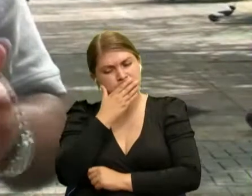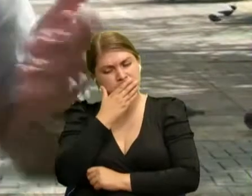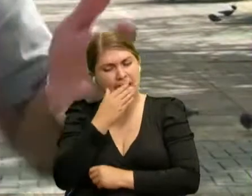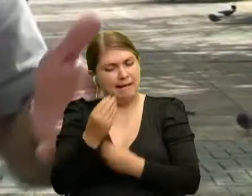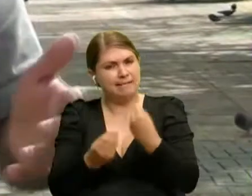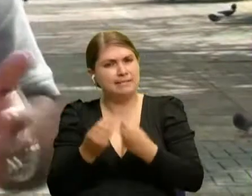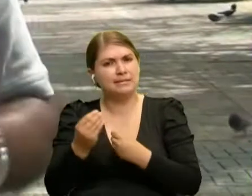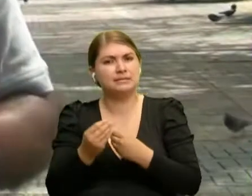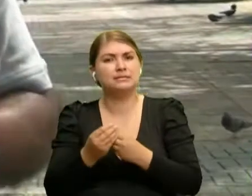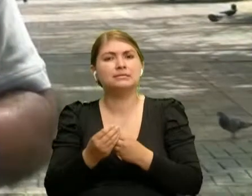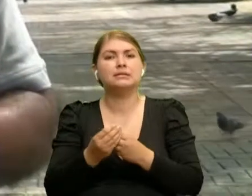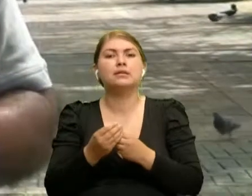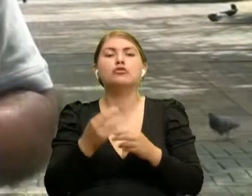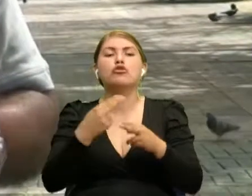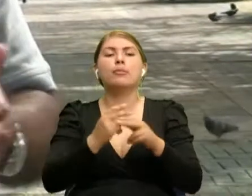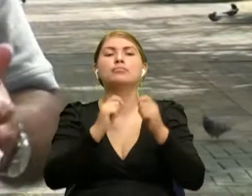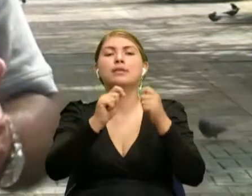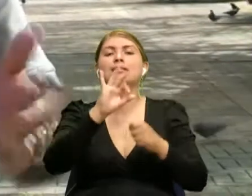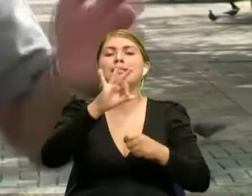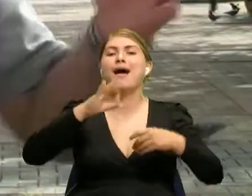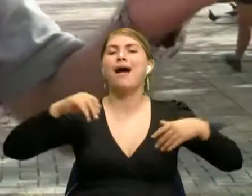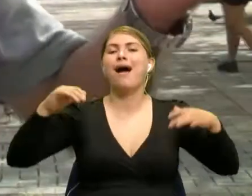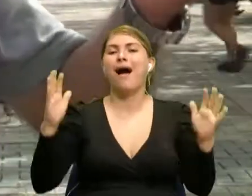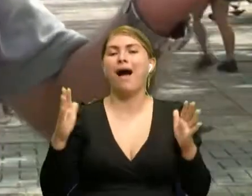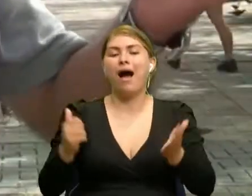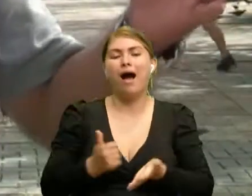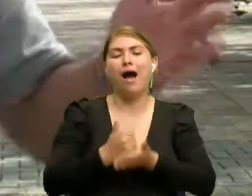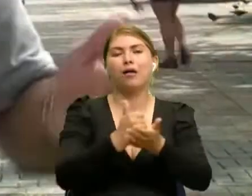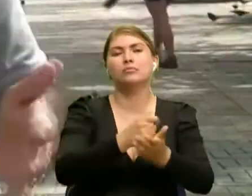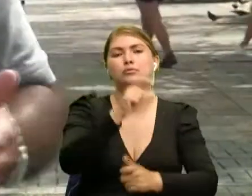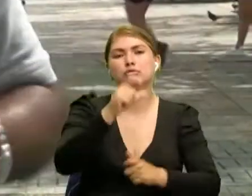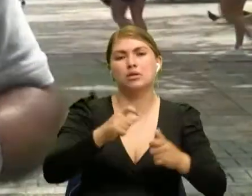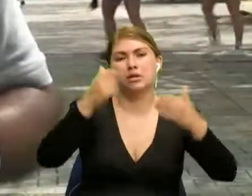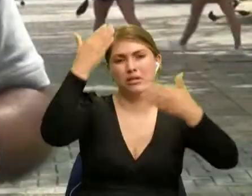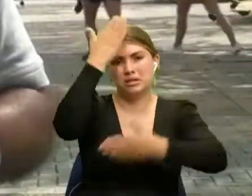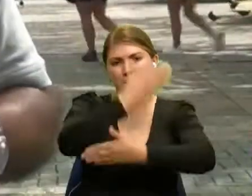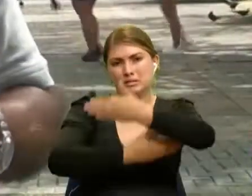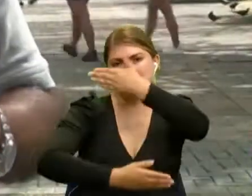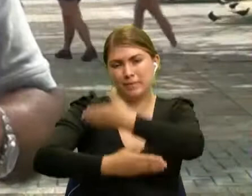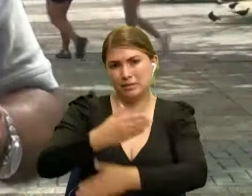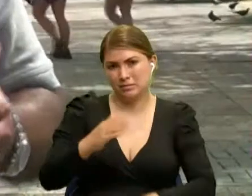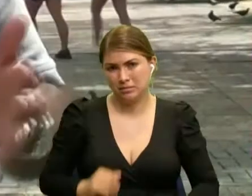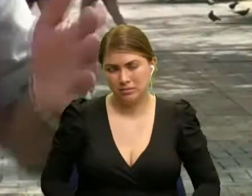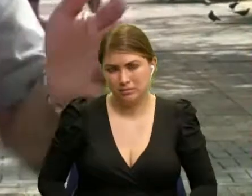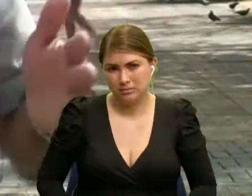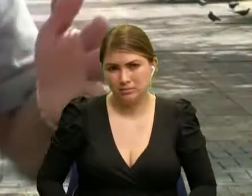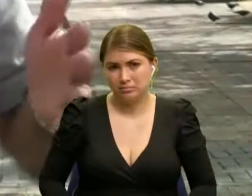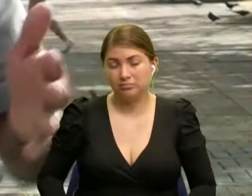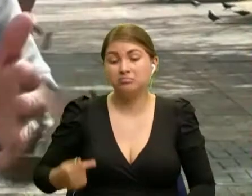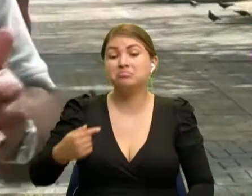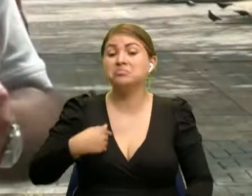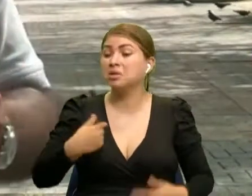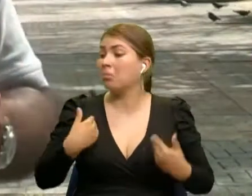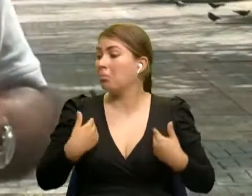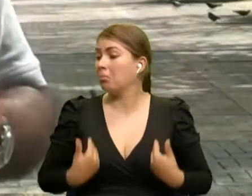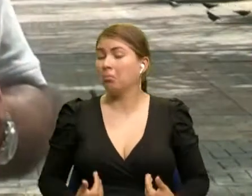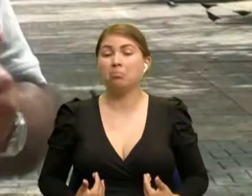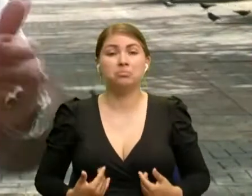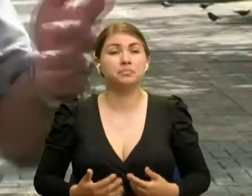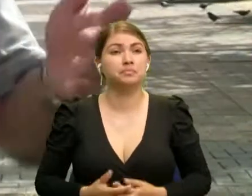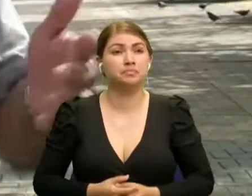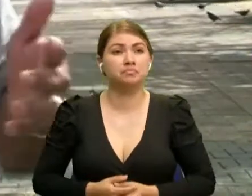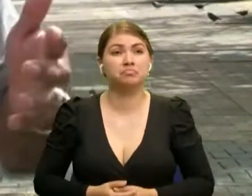tres ángeles con la sencilla razón de ayudar a los discapacitados porque uno muchas veces el propio estado